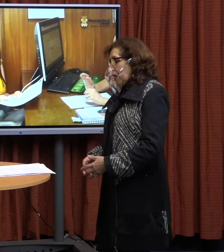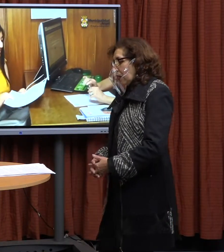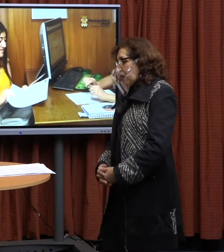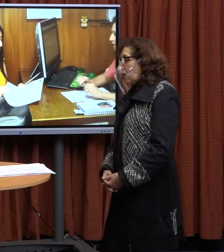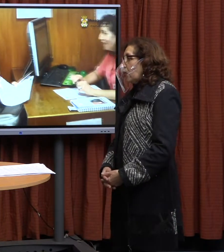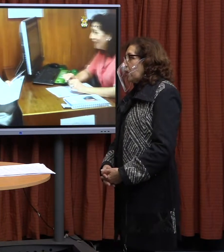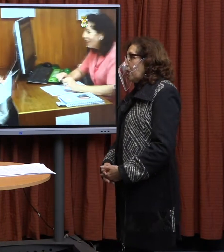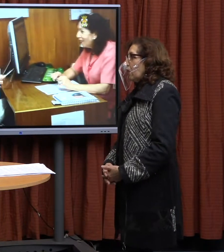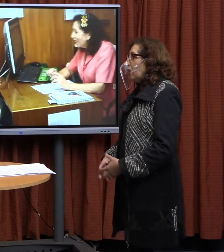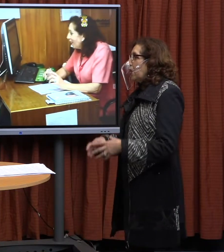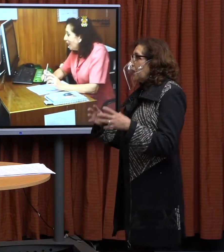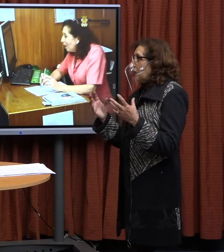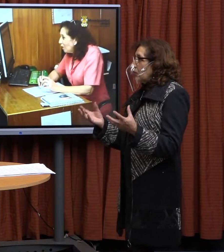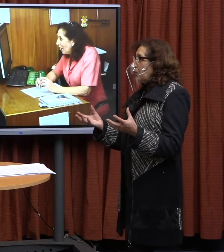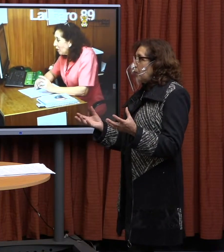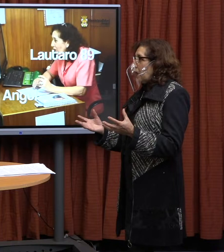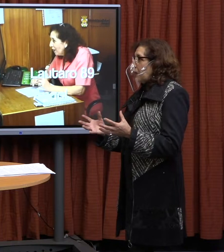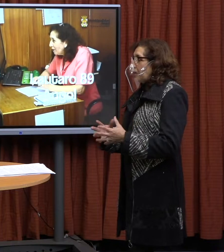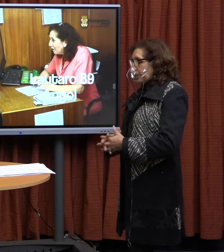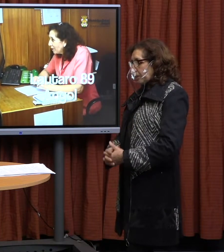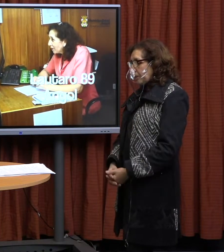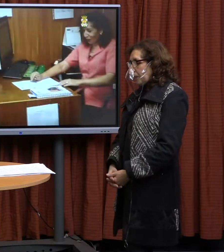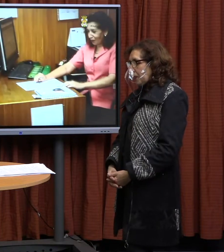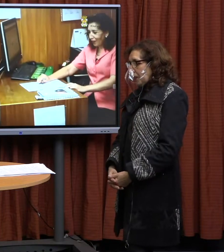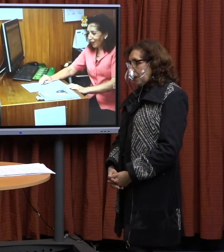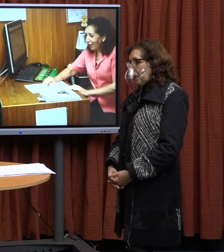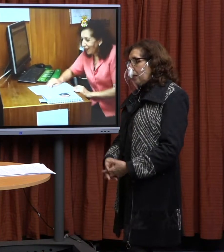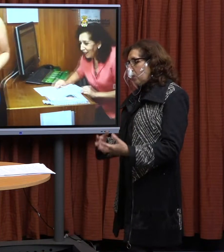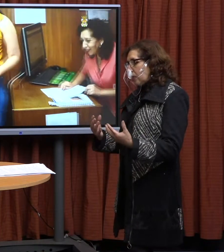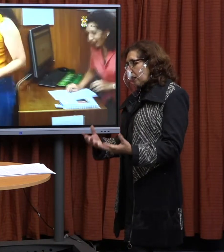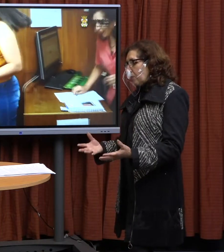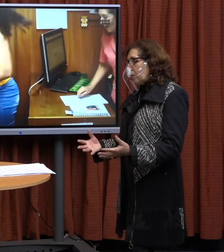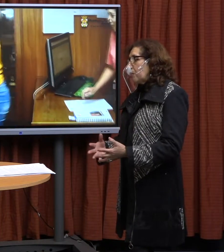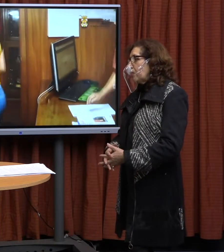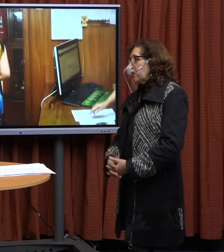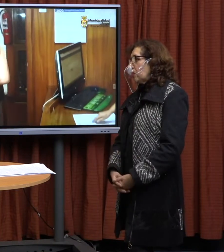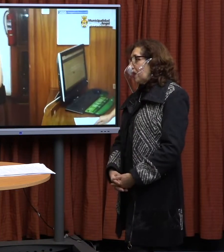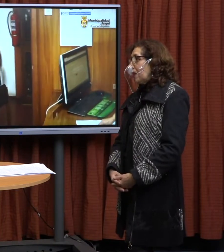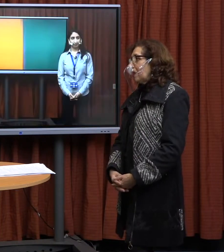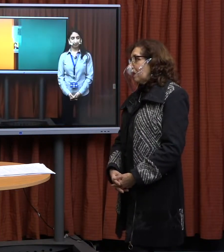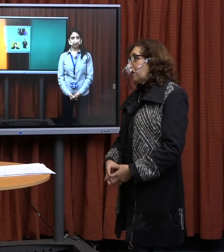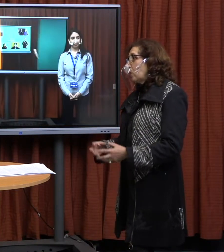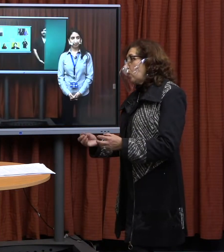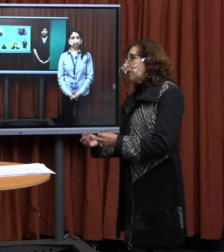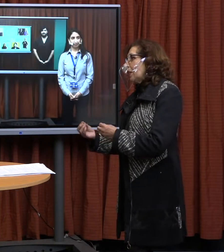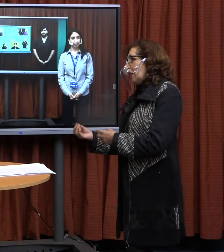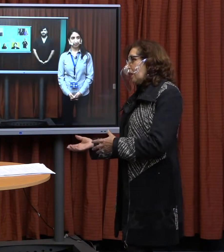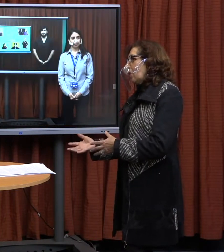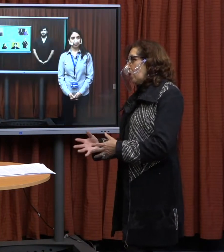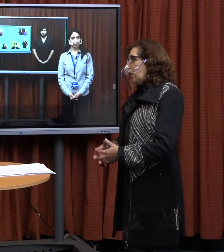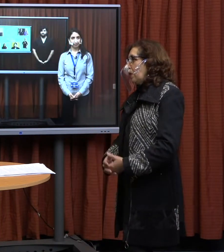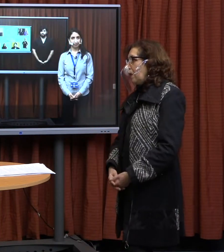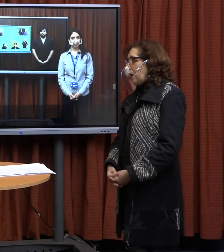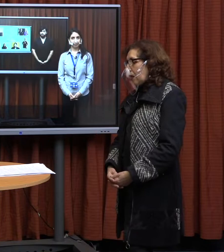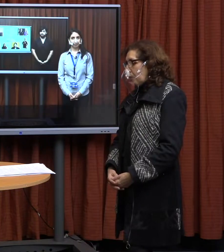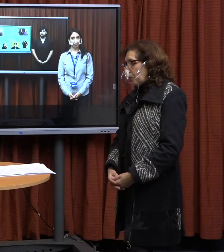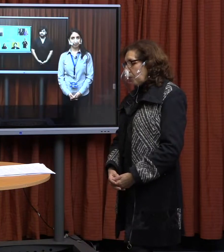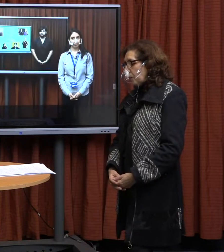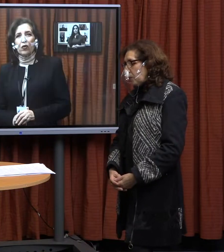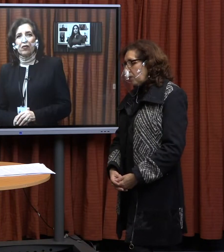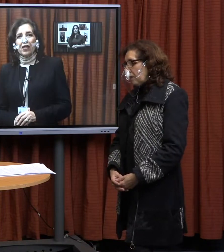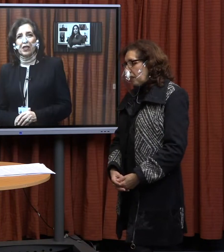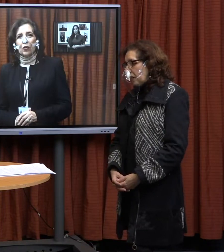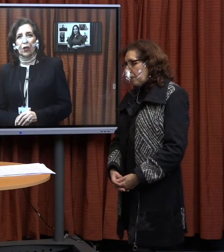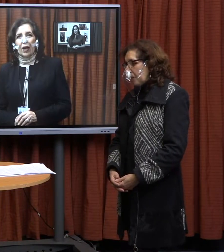y coordinadoras de estos programas y un equipo de profesionales que ejecuta en las escuelas el